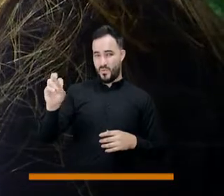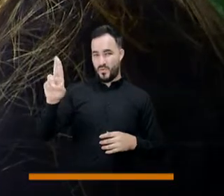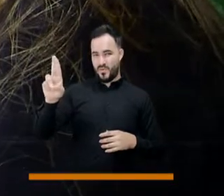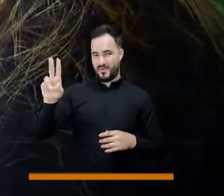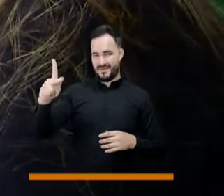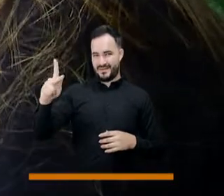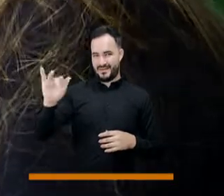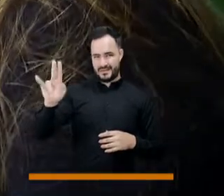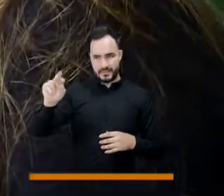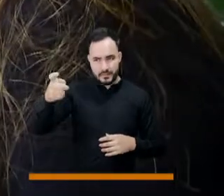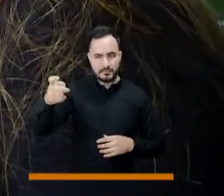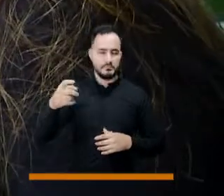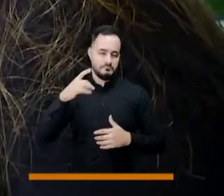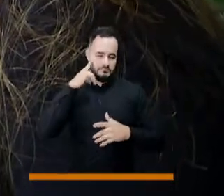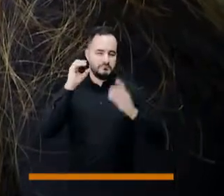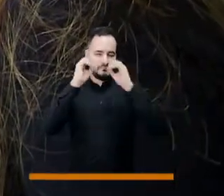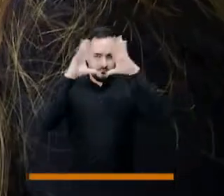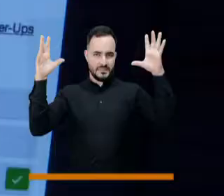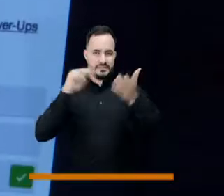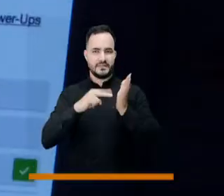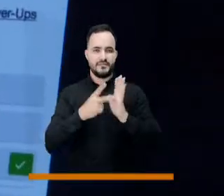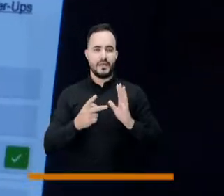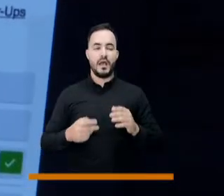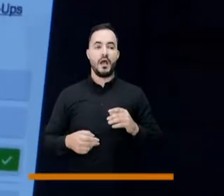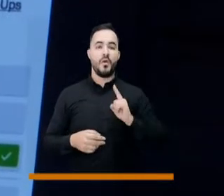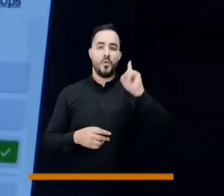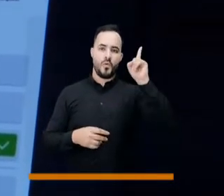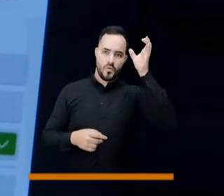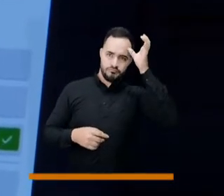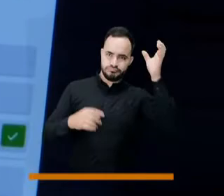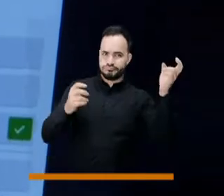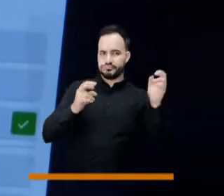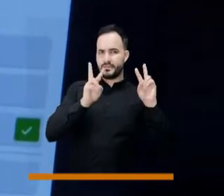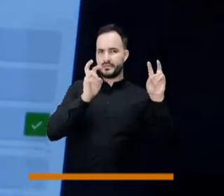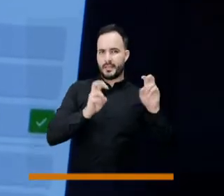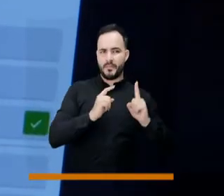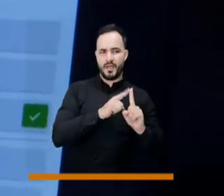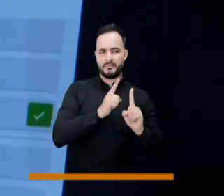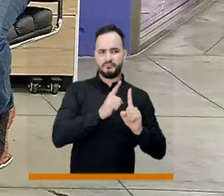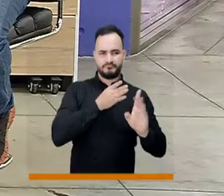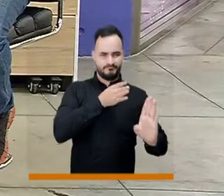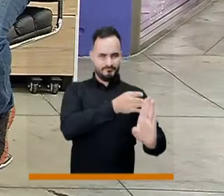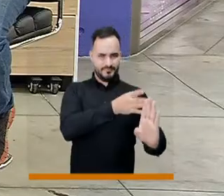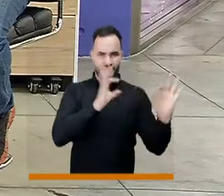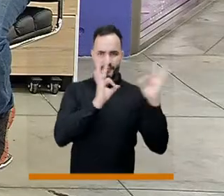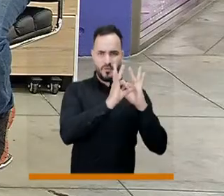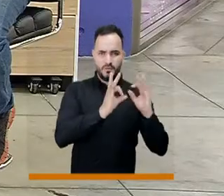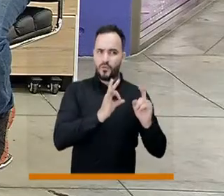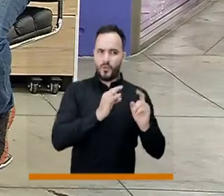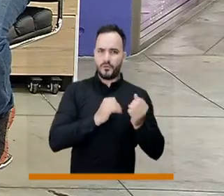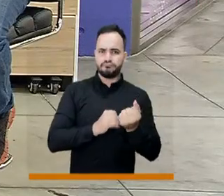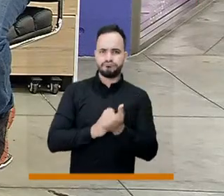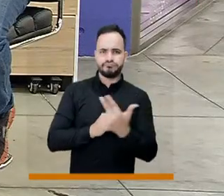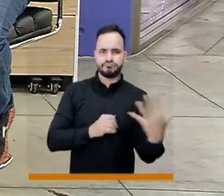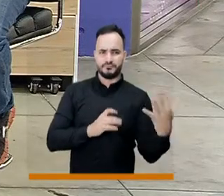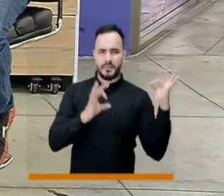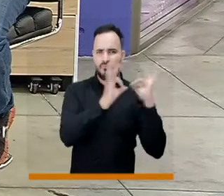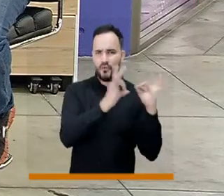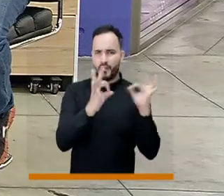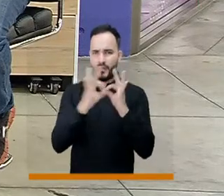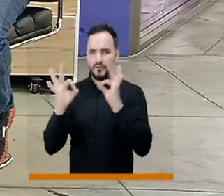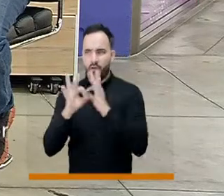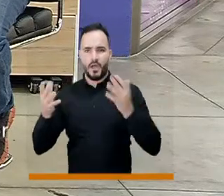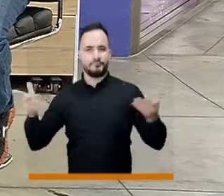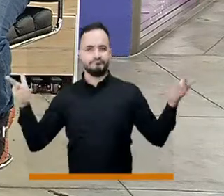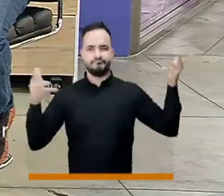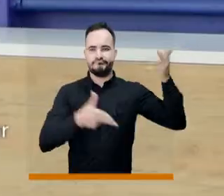que los coworking son esos espacios donde se encuentran diferentes áreas, no solamente una específica del conocimiento, y donde